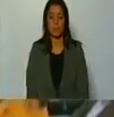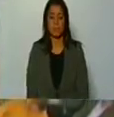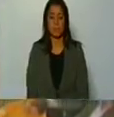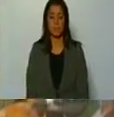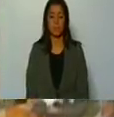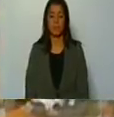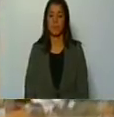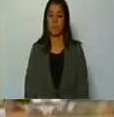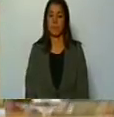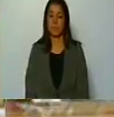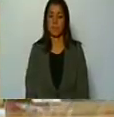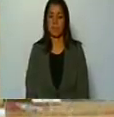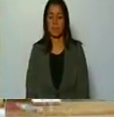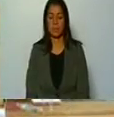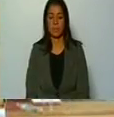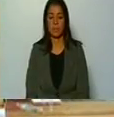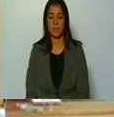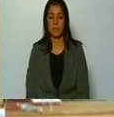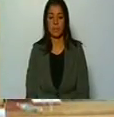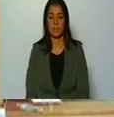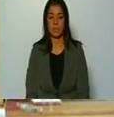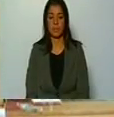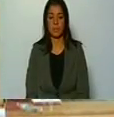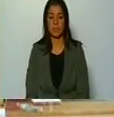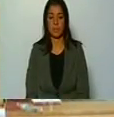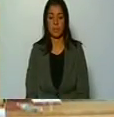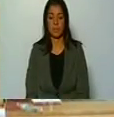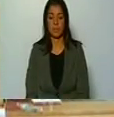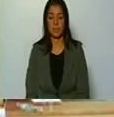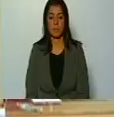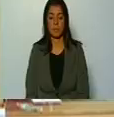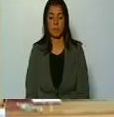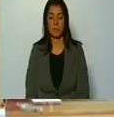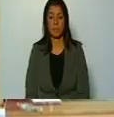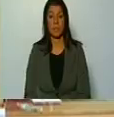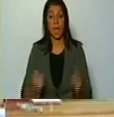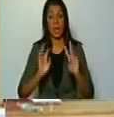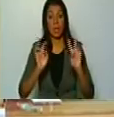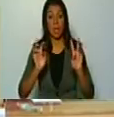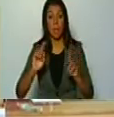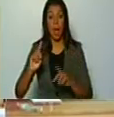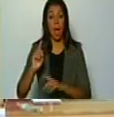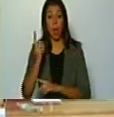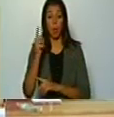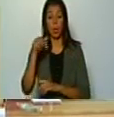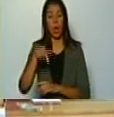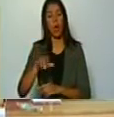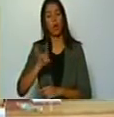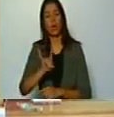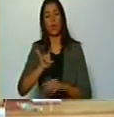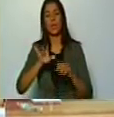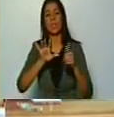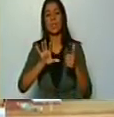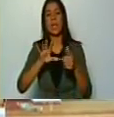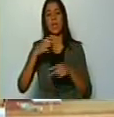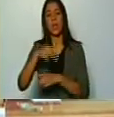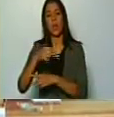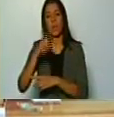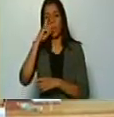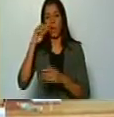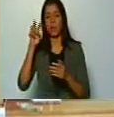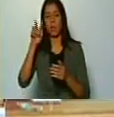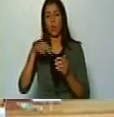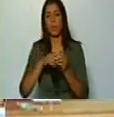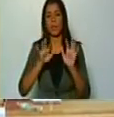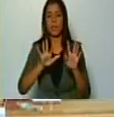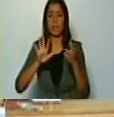Y bueno, ahí vemos como punto único del orden del día de hoy lunes 6 de noviembre de este año